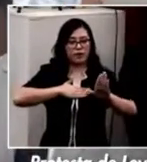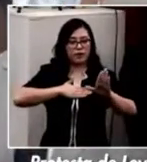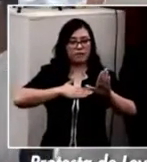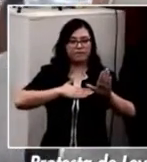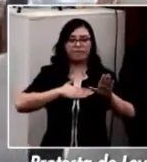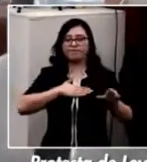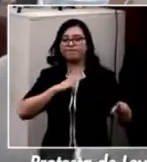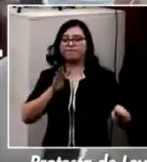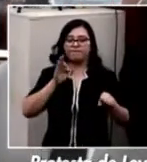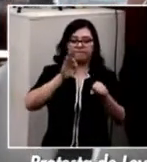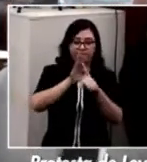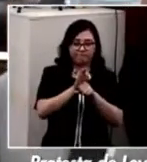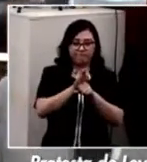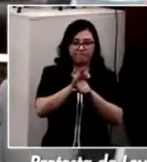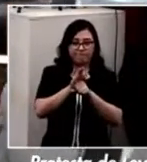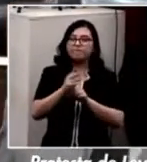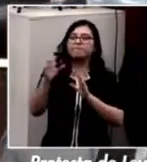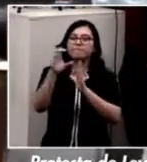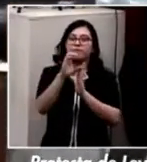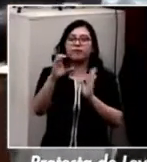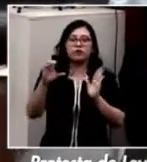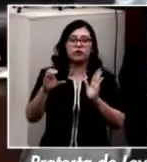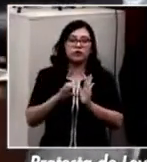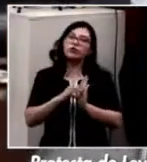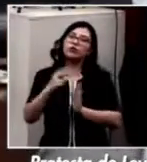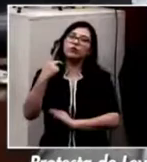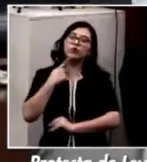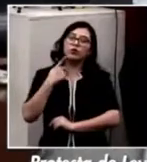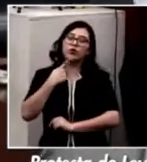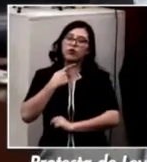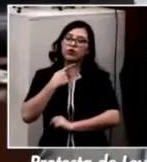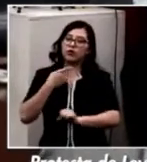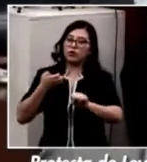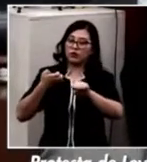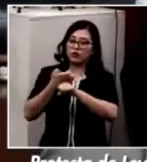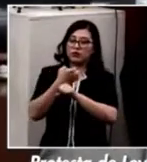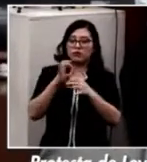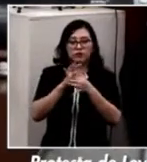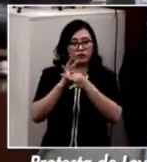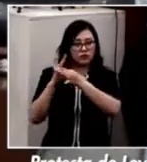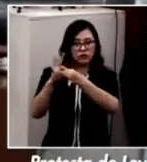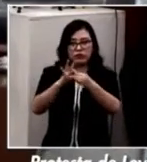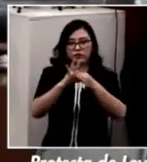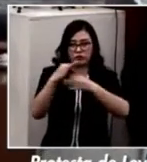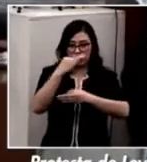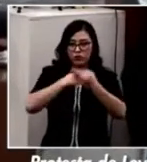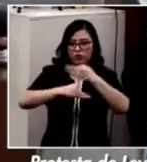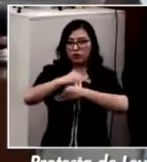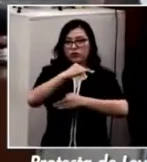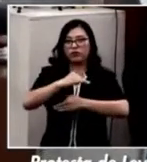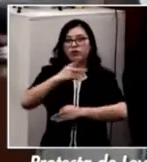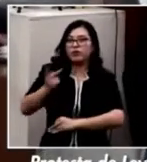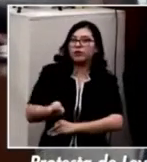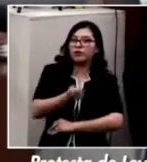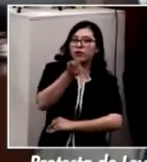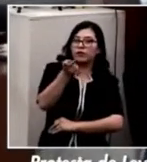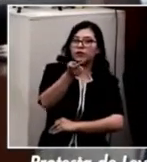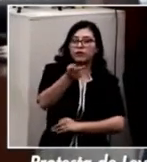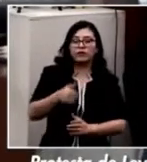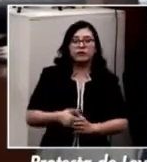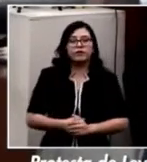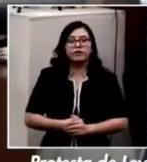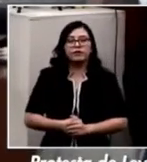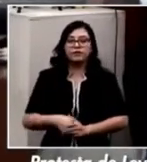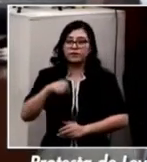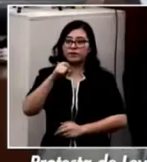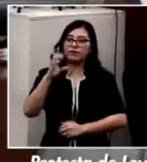claro, es una, no es una oportunidad que tengan los ciudadanos, sino es una exigencia, es una obligación del Estado a través de la Fiscalía